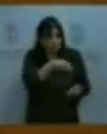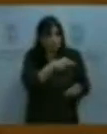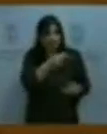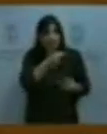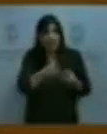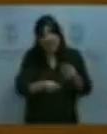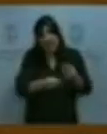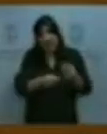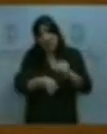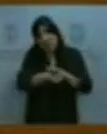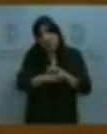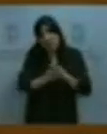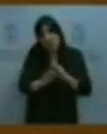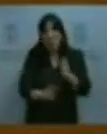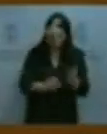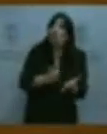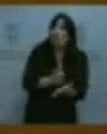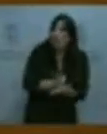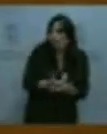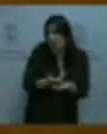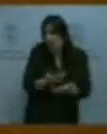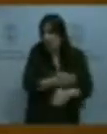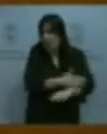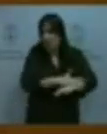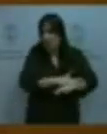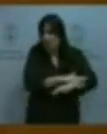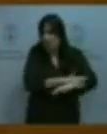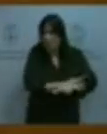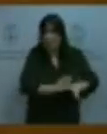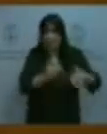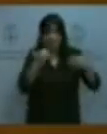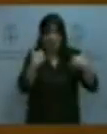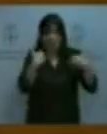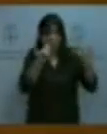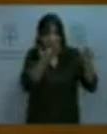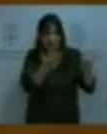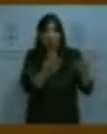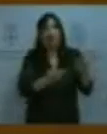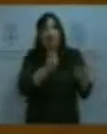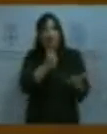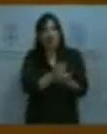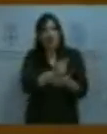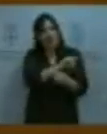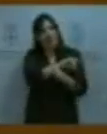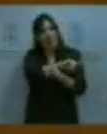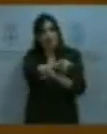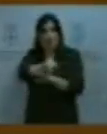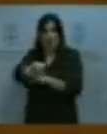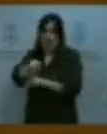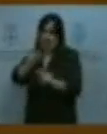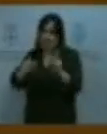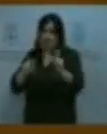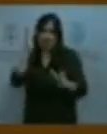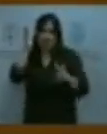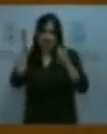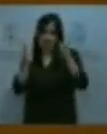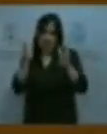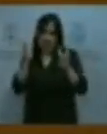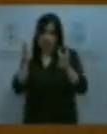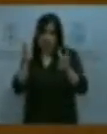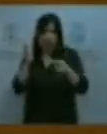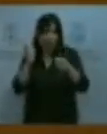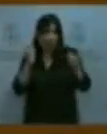gobierno y desde su responsabilidad, a engañar a los ganaderos. Siguen con la asimetría, en sus